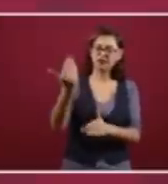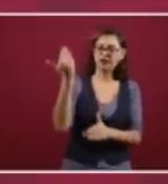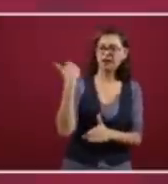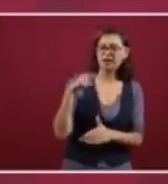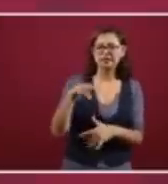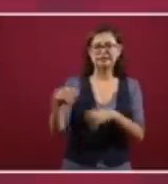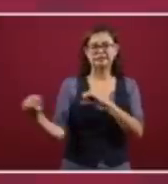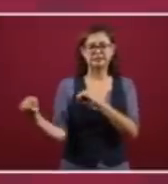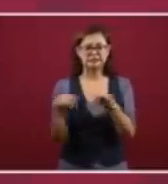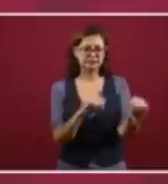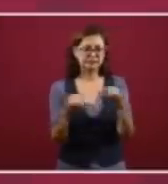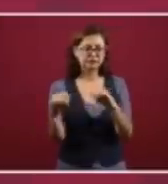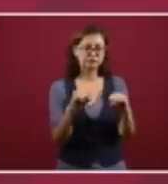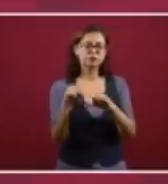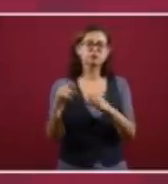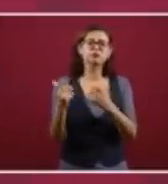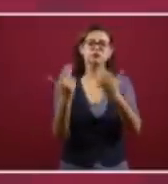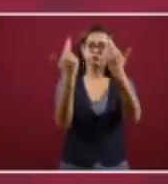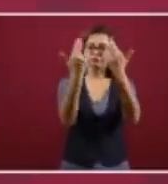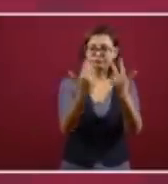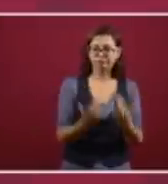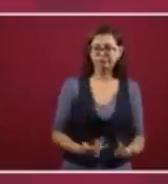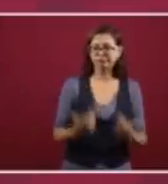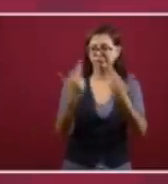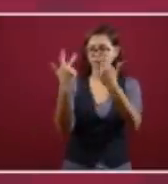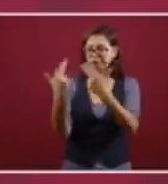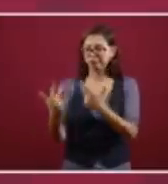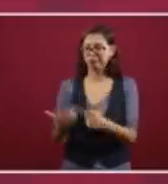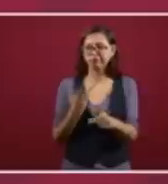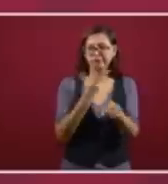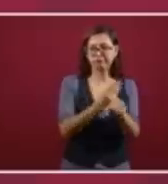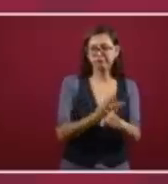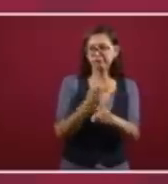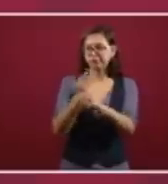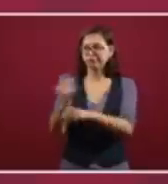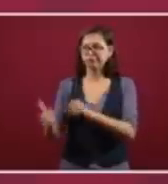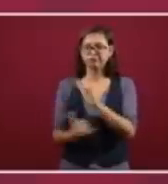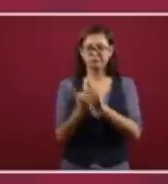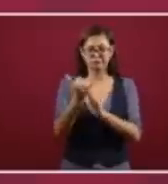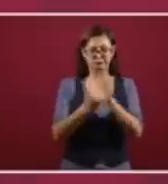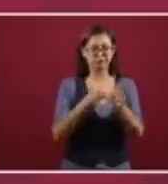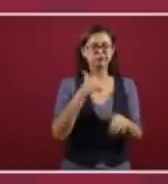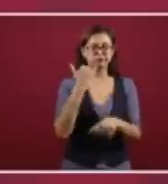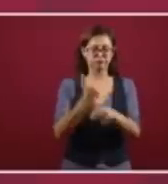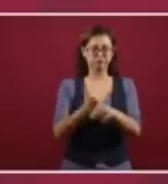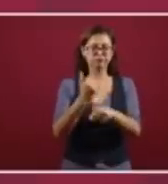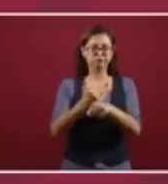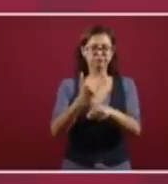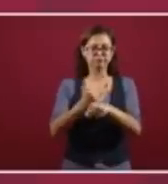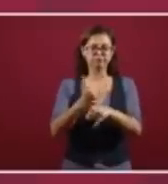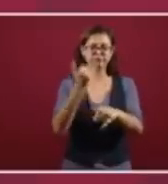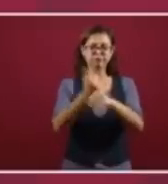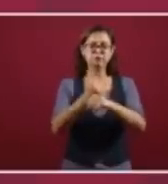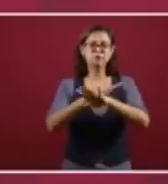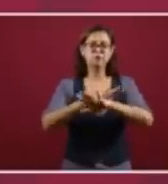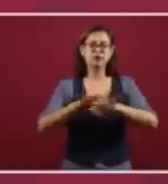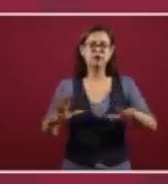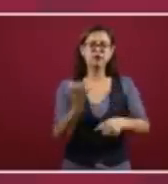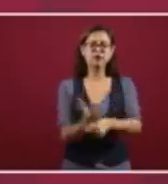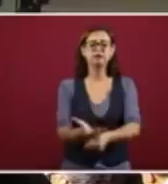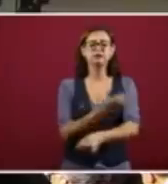debido a los sismos. Vamos a informar, nos acompaña el secretario de